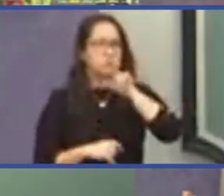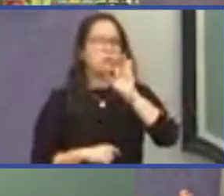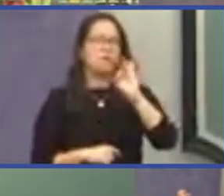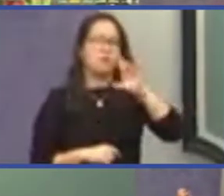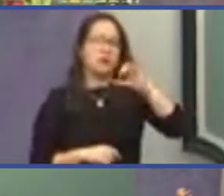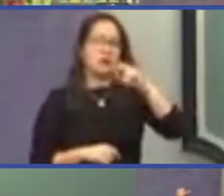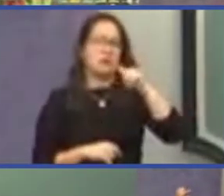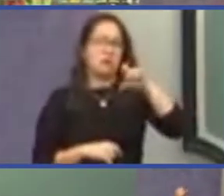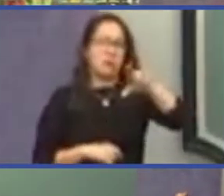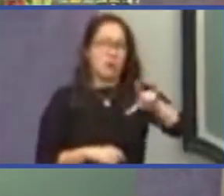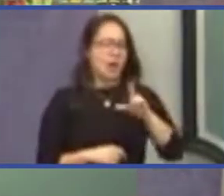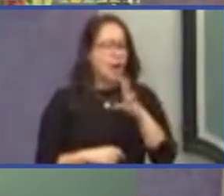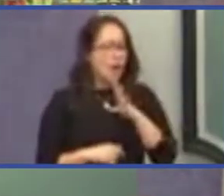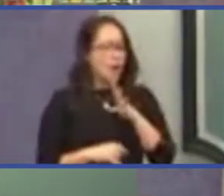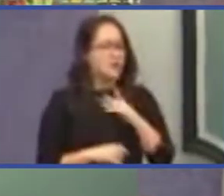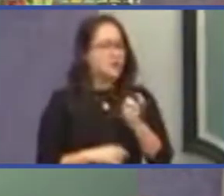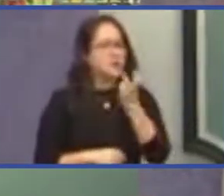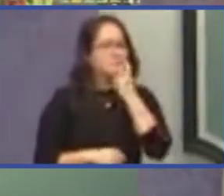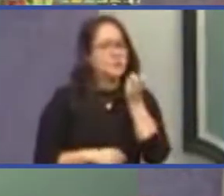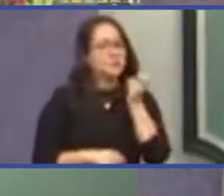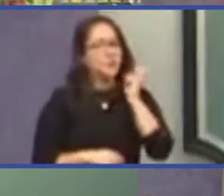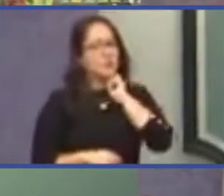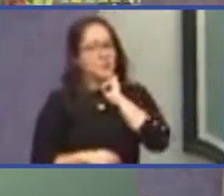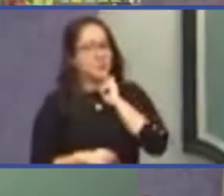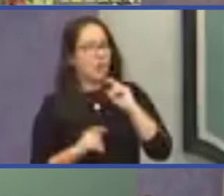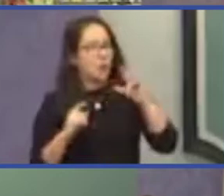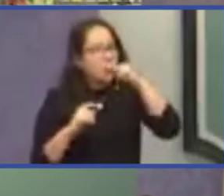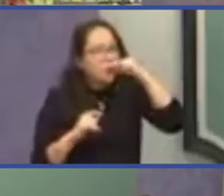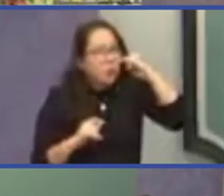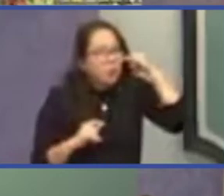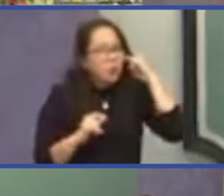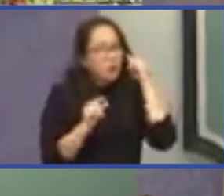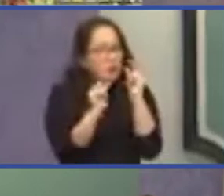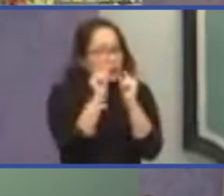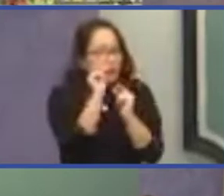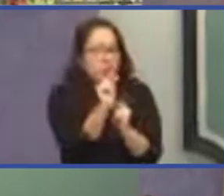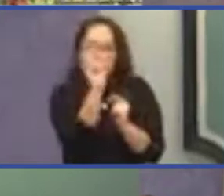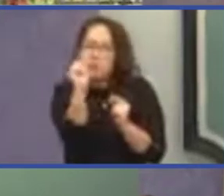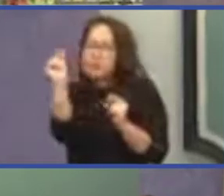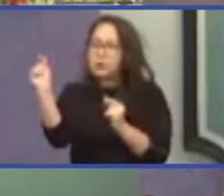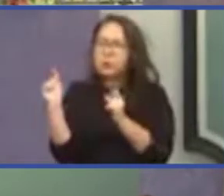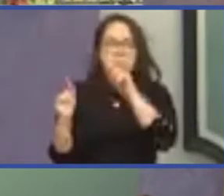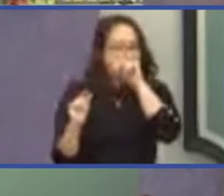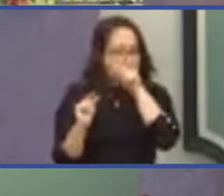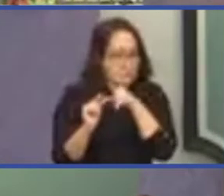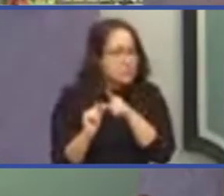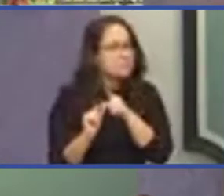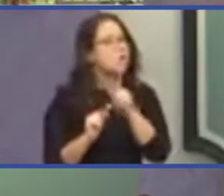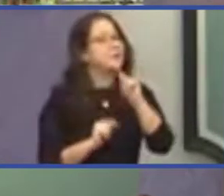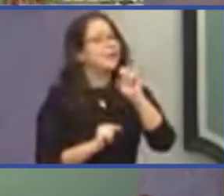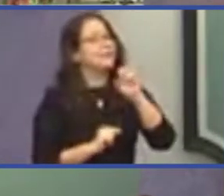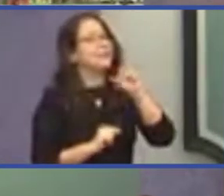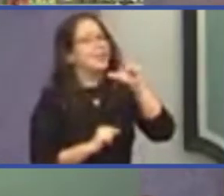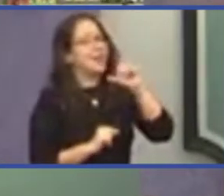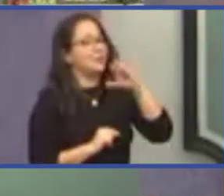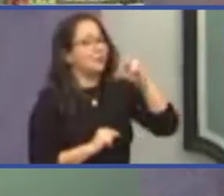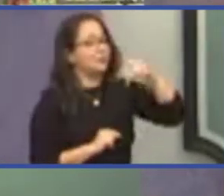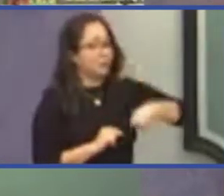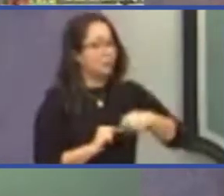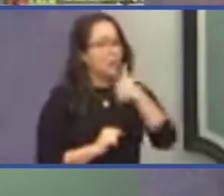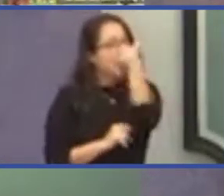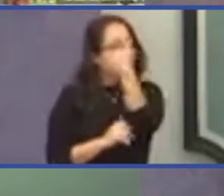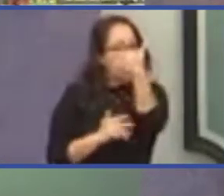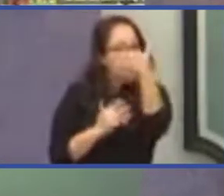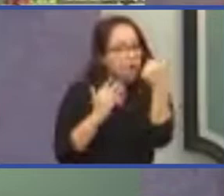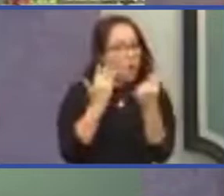haciendo los murciélagos cada vez más chiquitos y también es una teselación cada una de las teselas es un